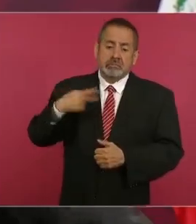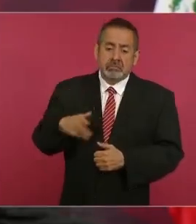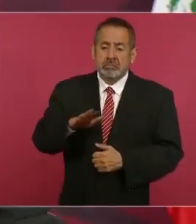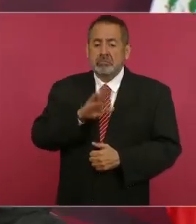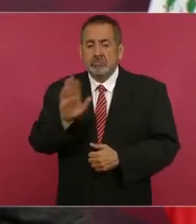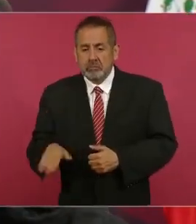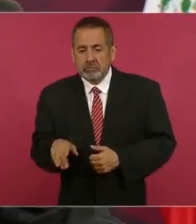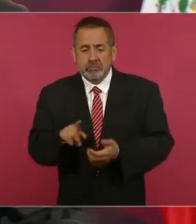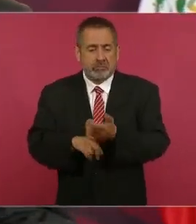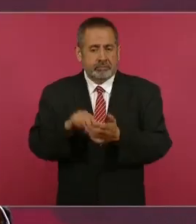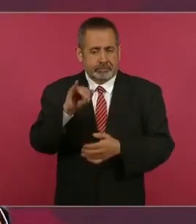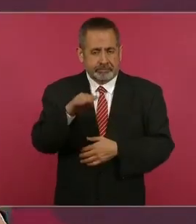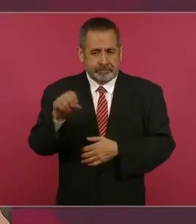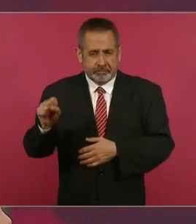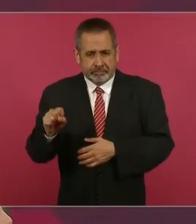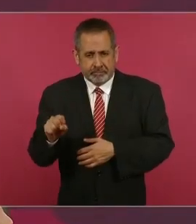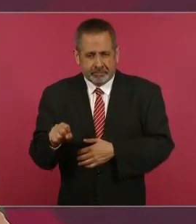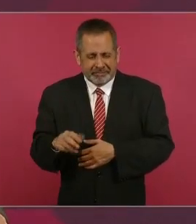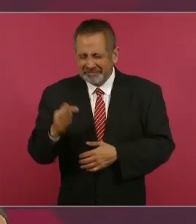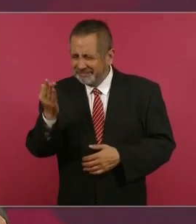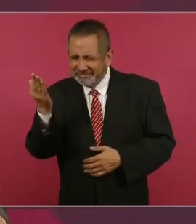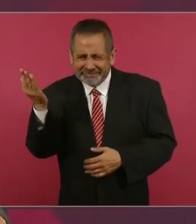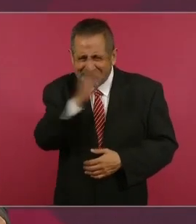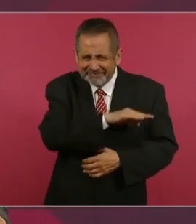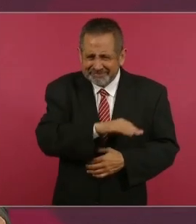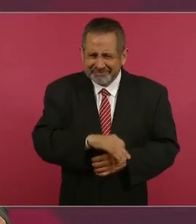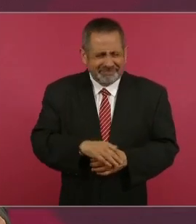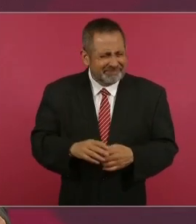16 pacientes en el Seguro Social. ¡Falso!